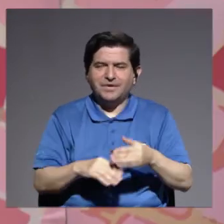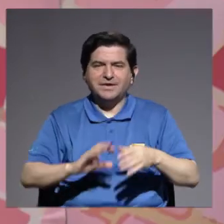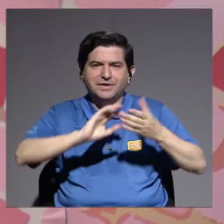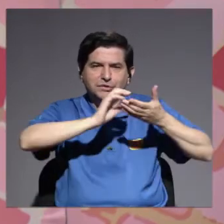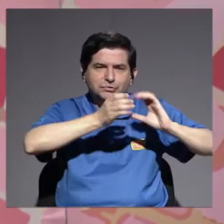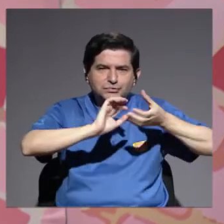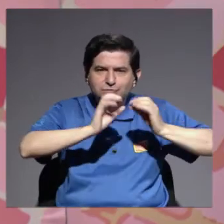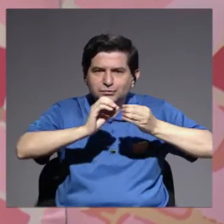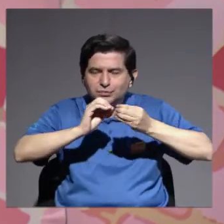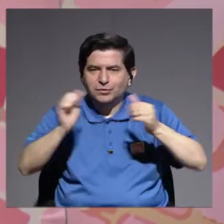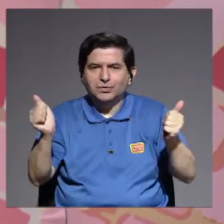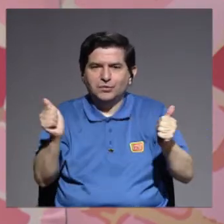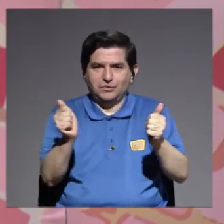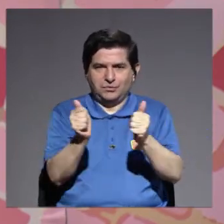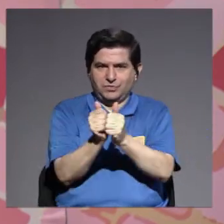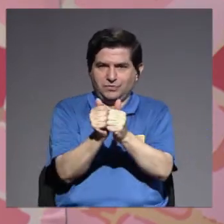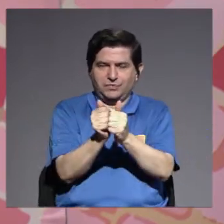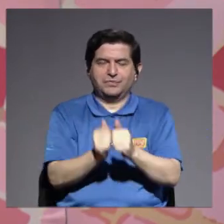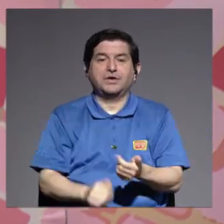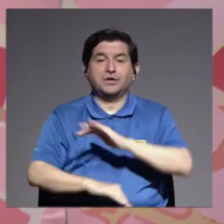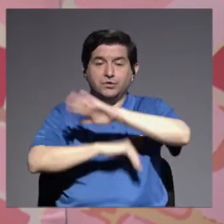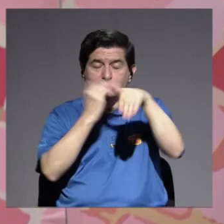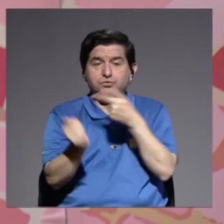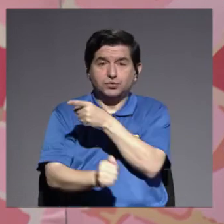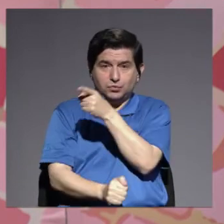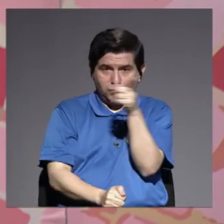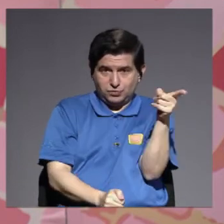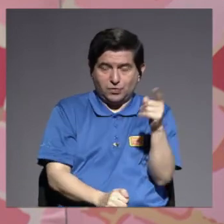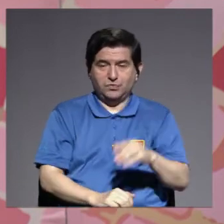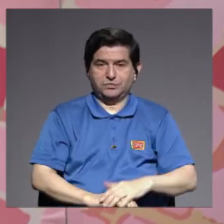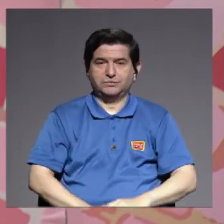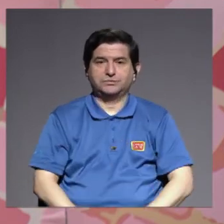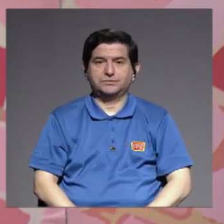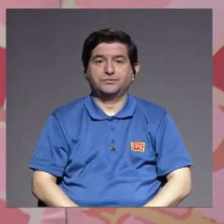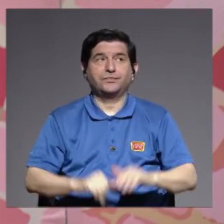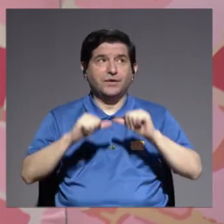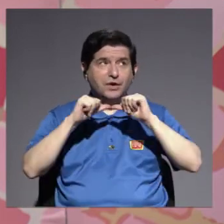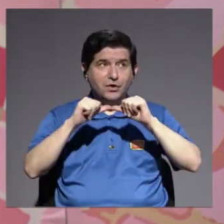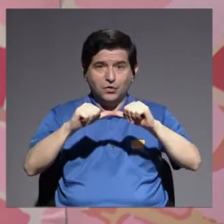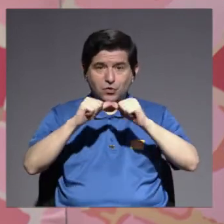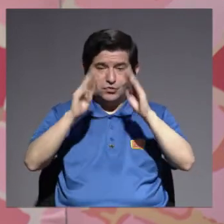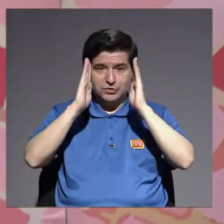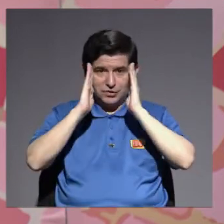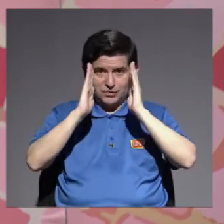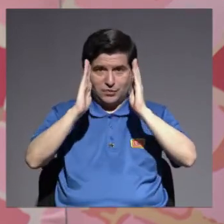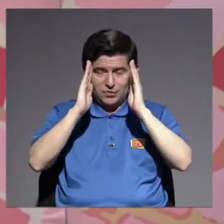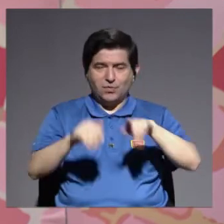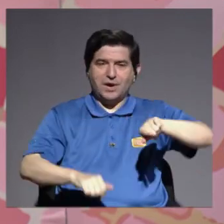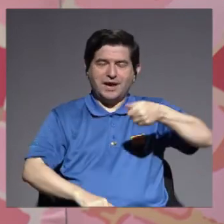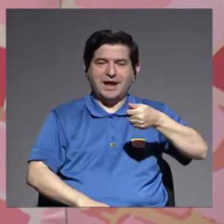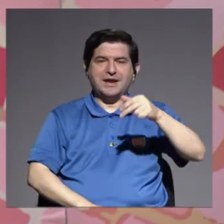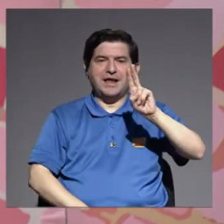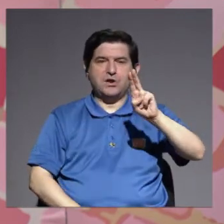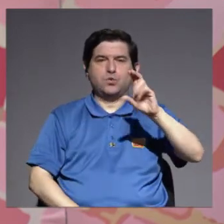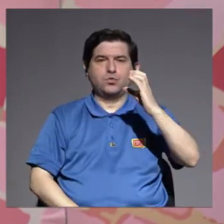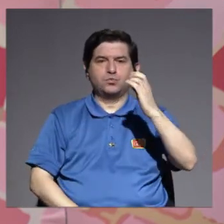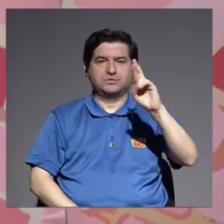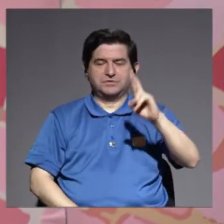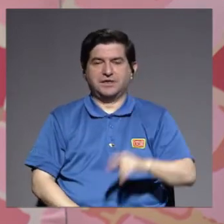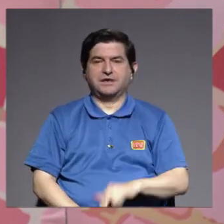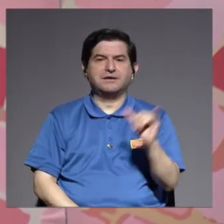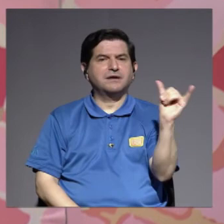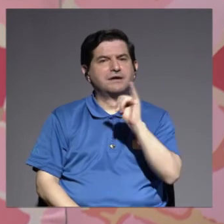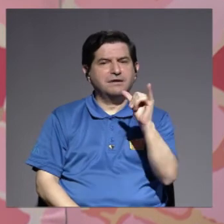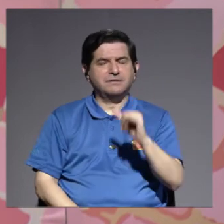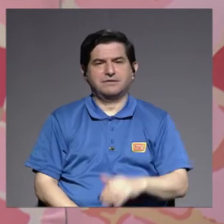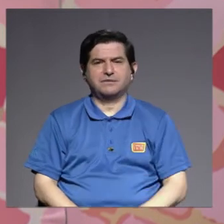datos con todos ustedes. Sigan en sintonía del canal UCR y